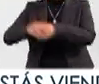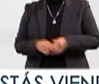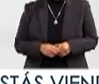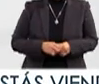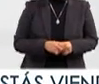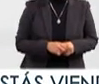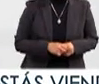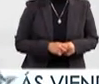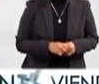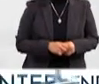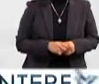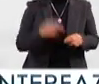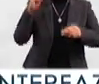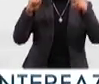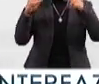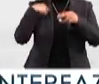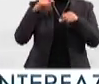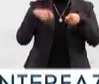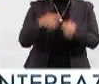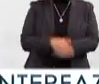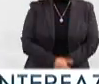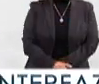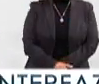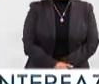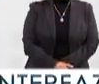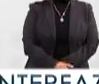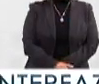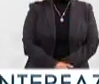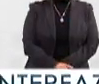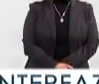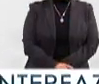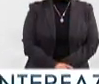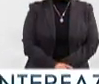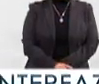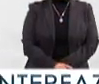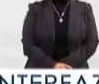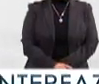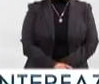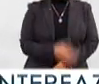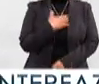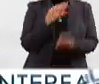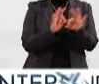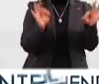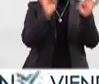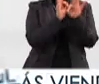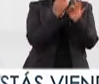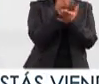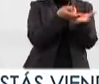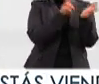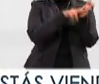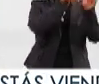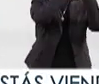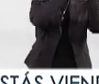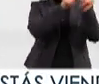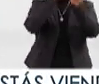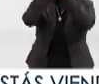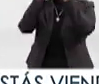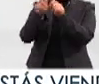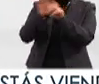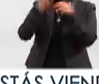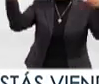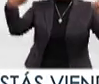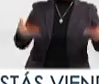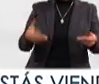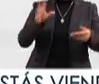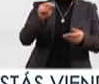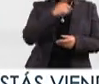pues otro tipo de grados que también se otorgan claro bueno pues es muy importante la doble titulación porque ya